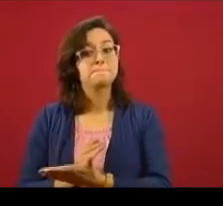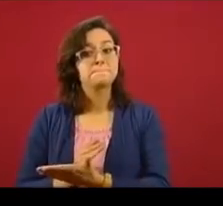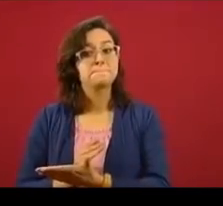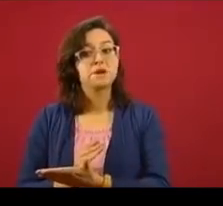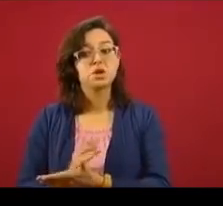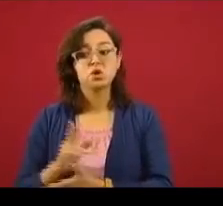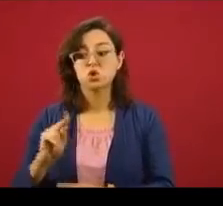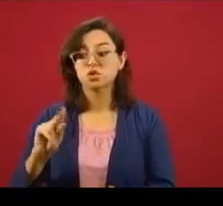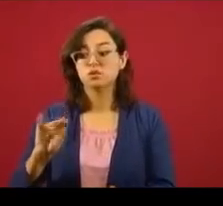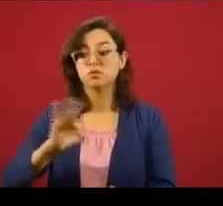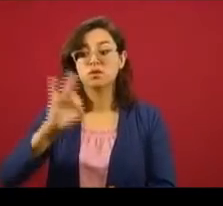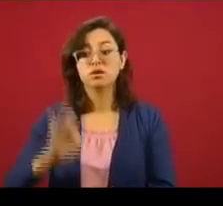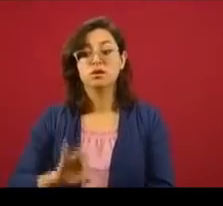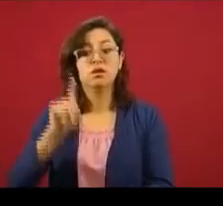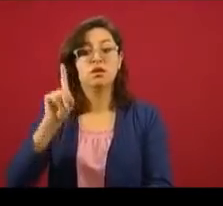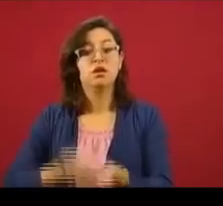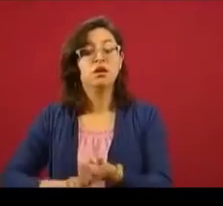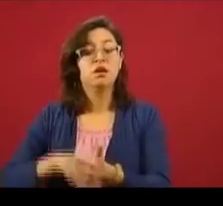usuarios del metro.